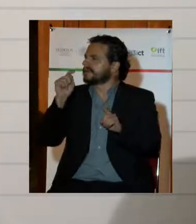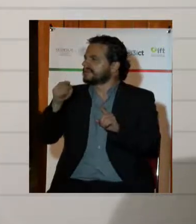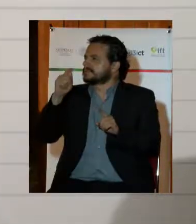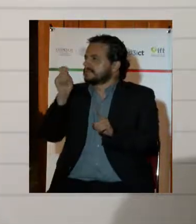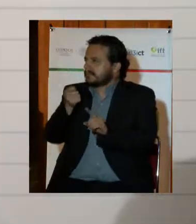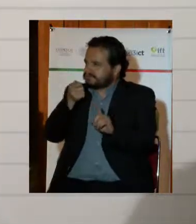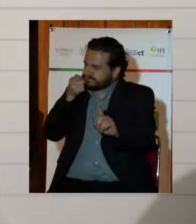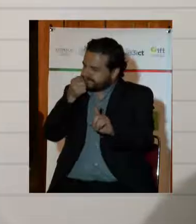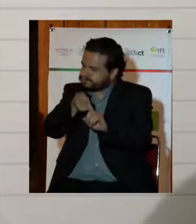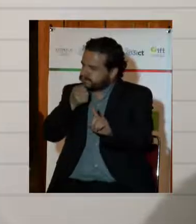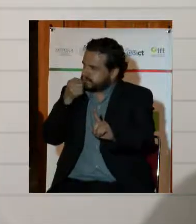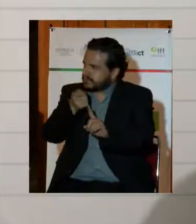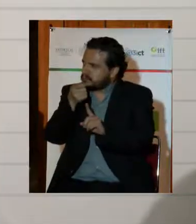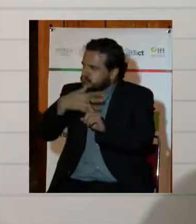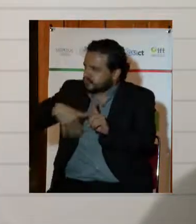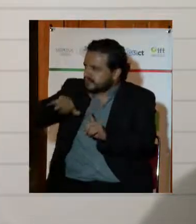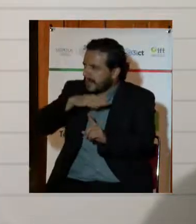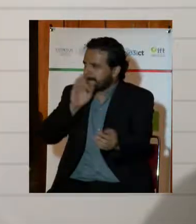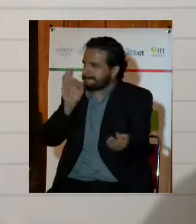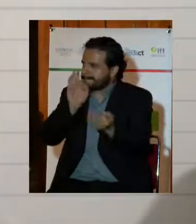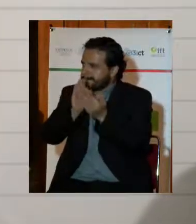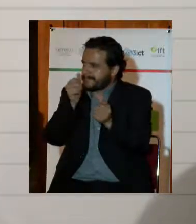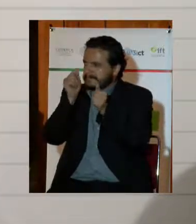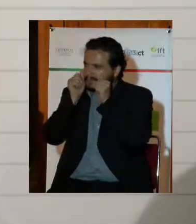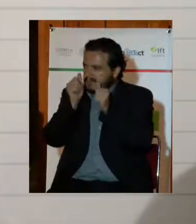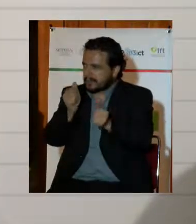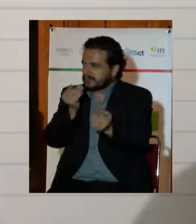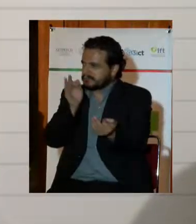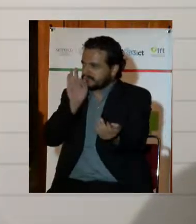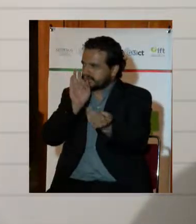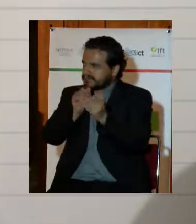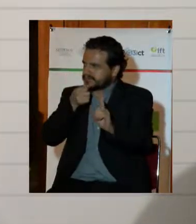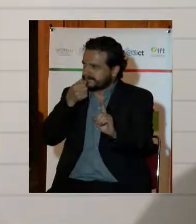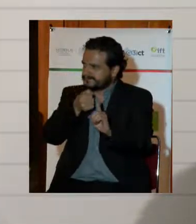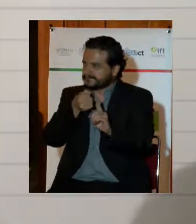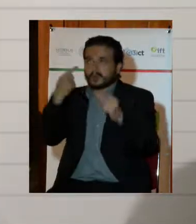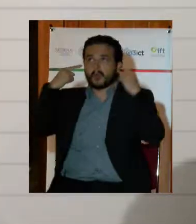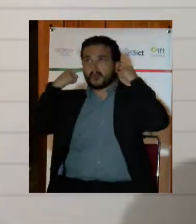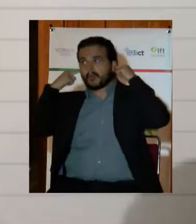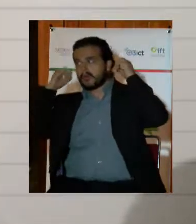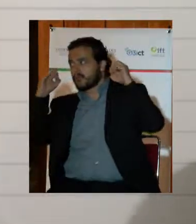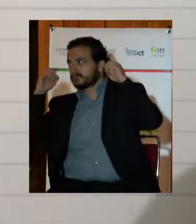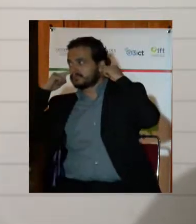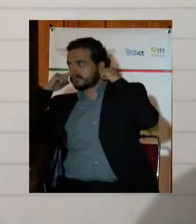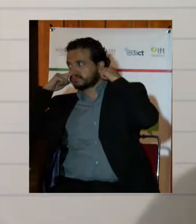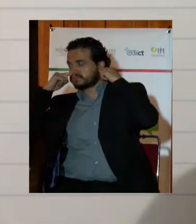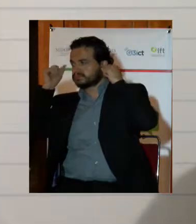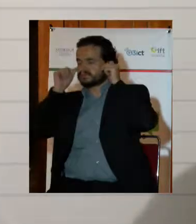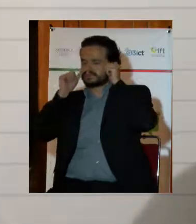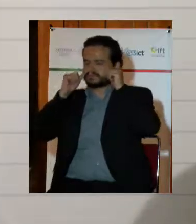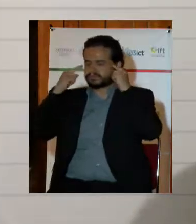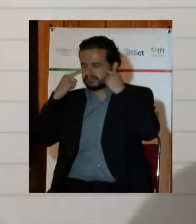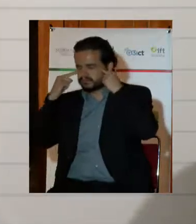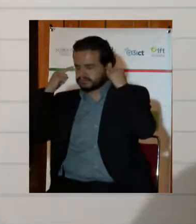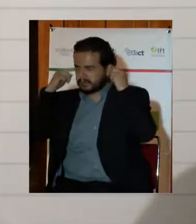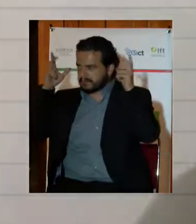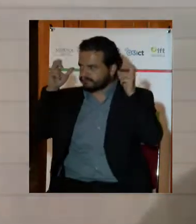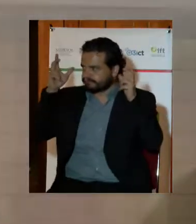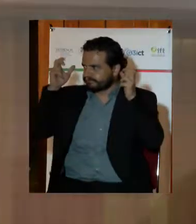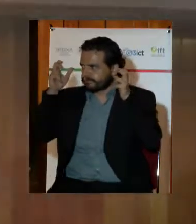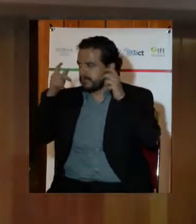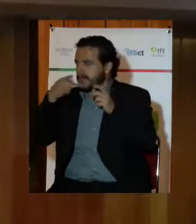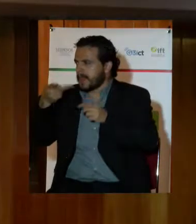para facilitar la lectura, o los lectores de pantalla que narran en voz alta, incluso en varios idiomas,